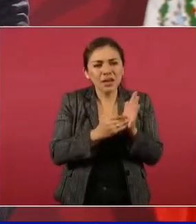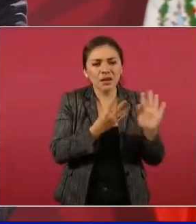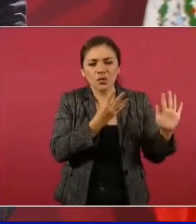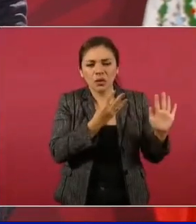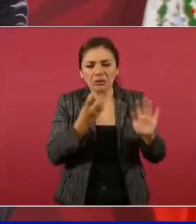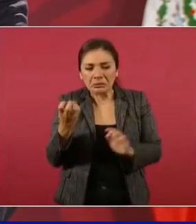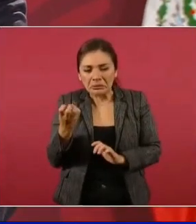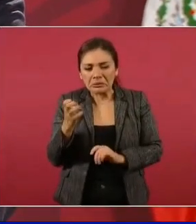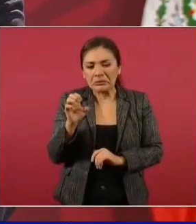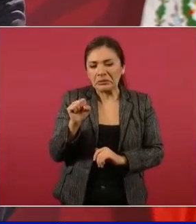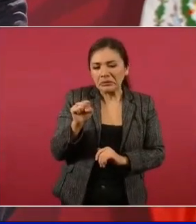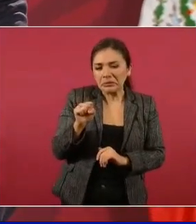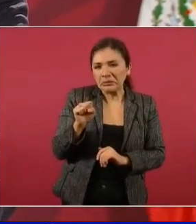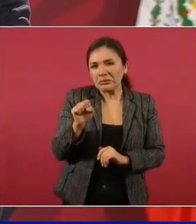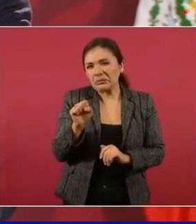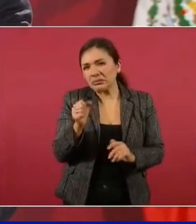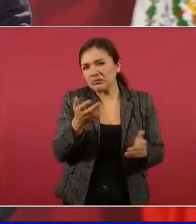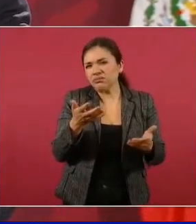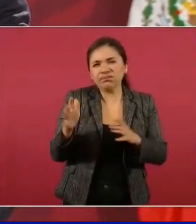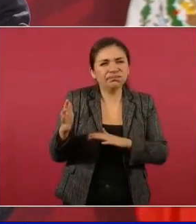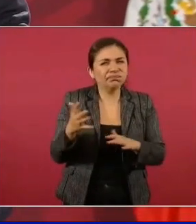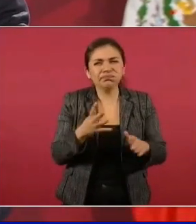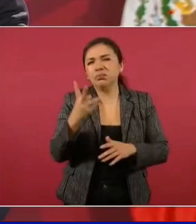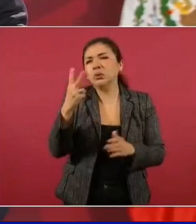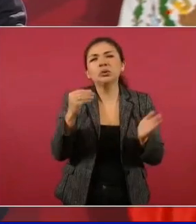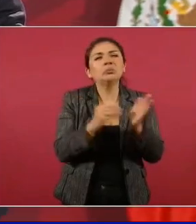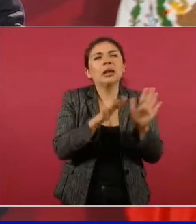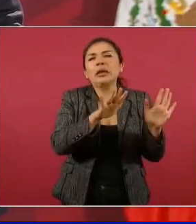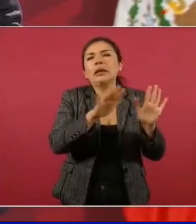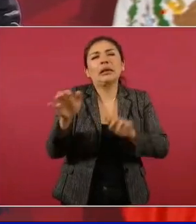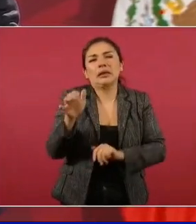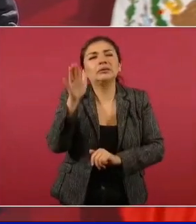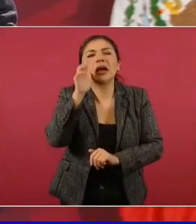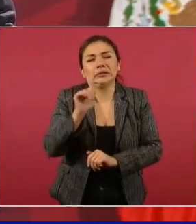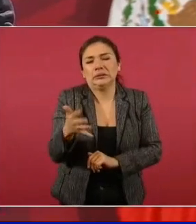2,460 y tantos municipios, casi 2,500,